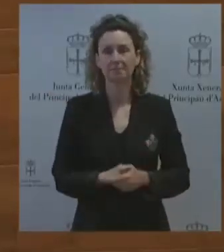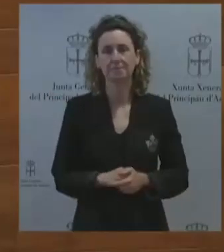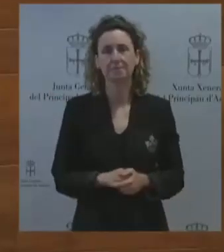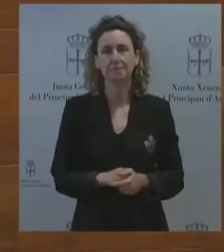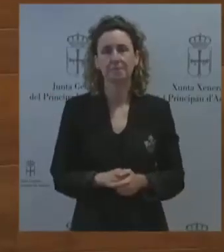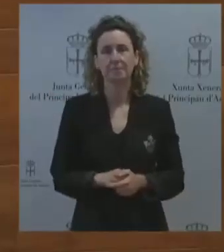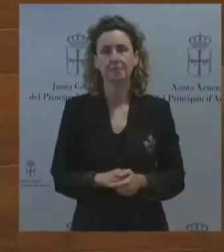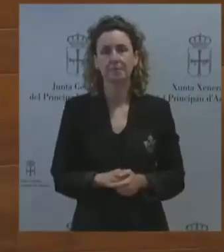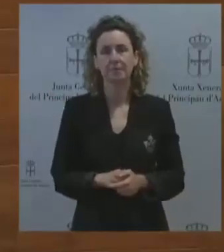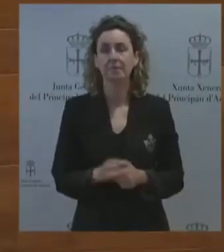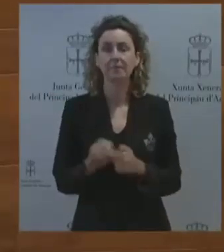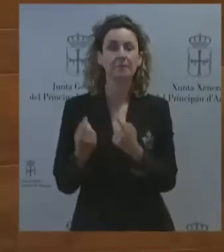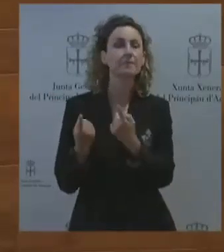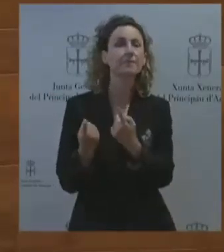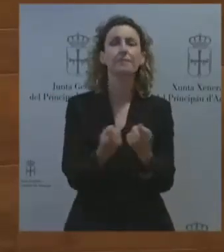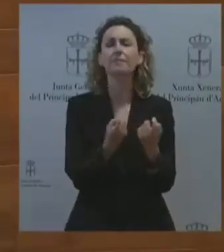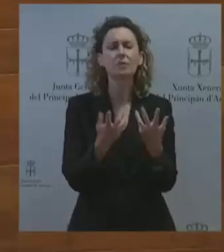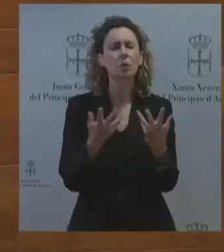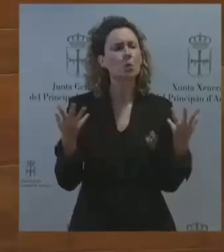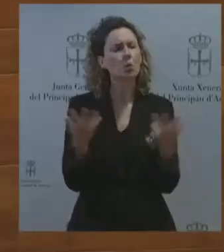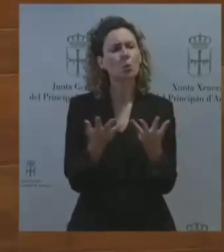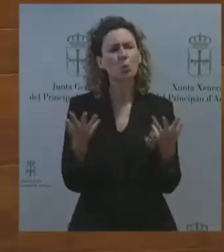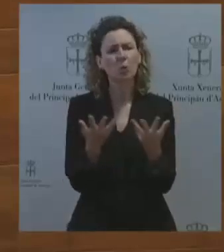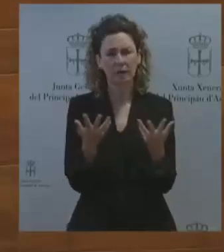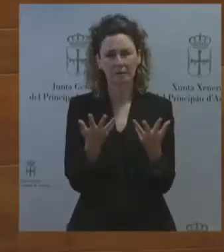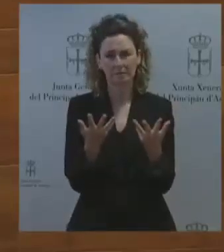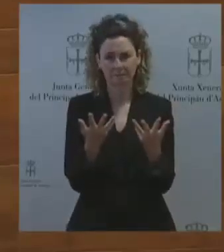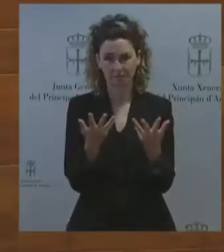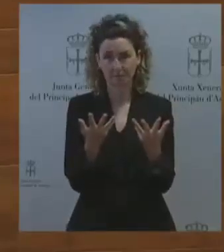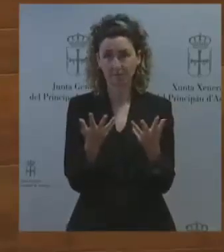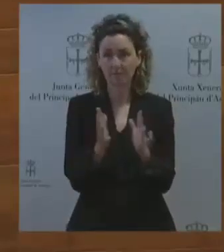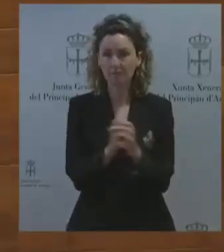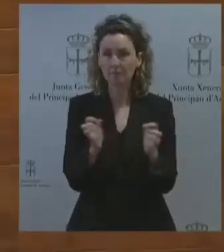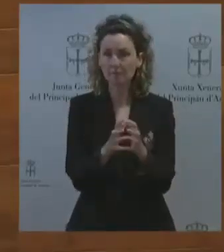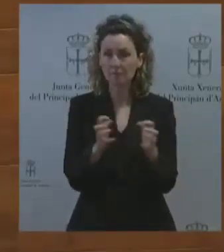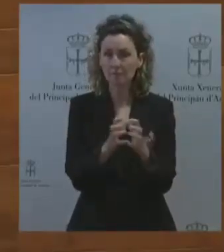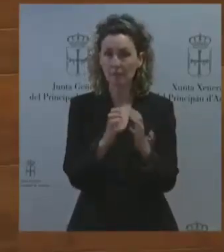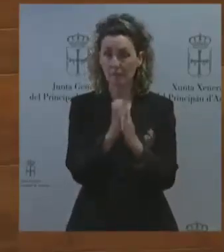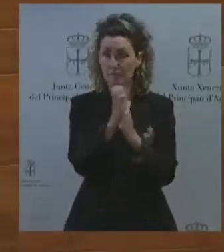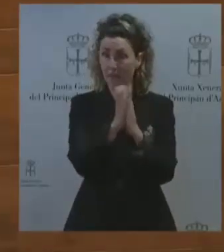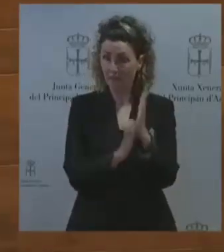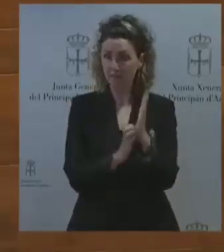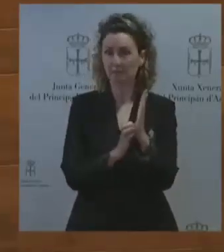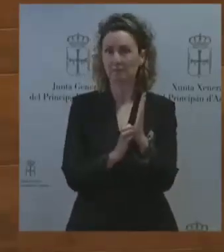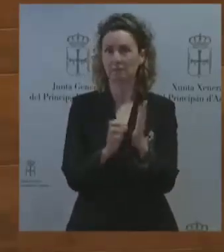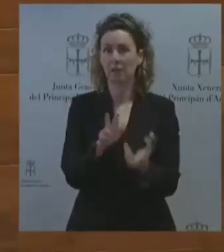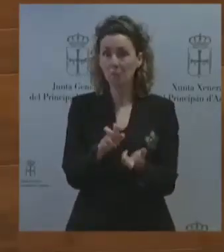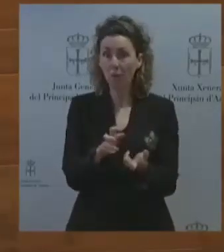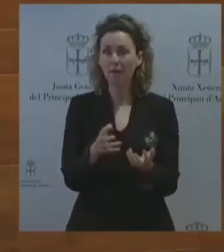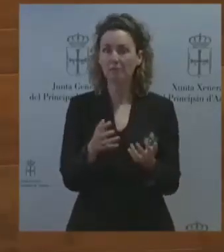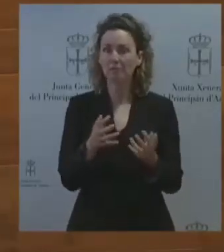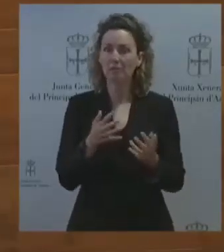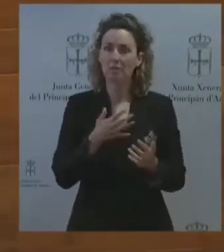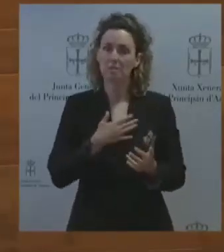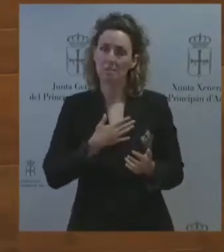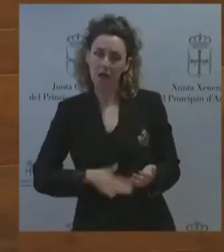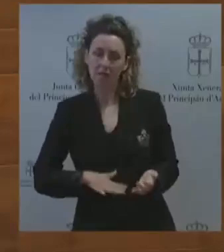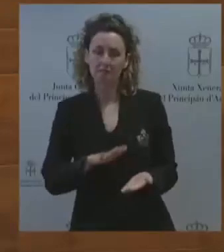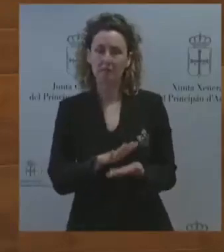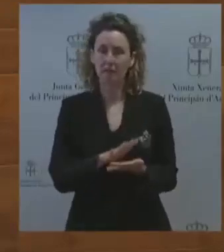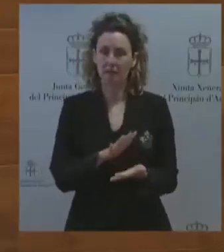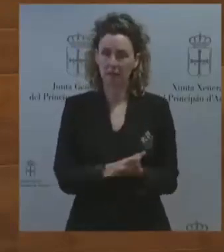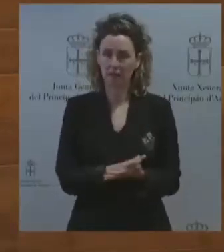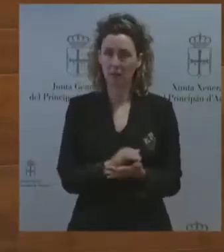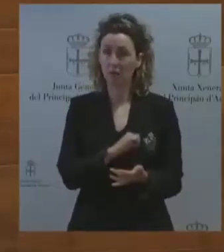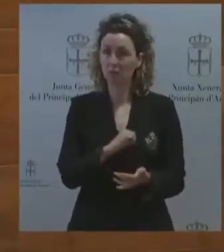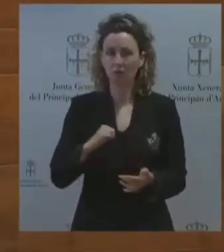urgente llevar a cabo una ambiciosa reducción de impuestos, aliviar la carga fiscal de las empresas, autónomos, de nuestras familias, para que vivir